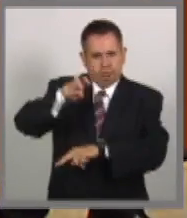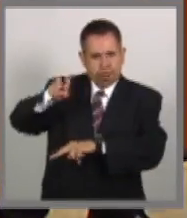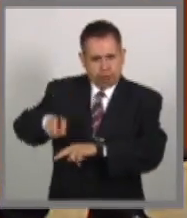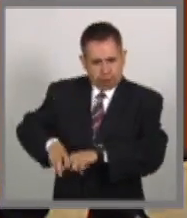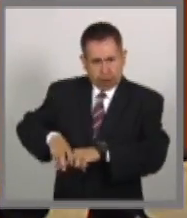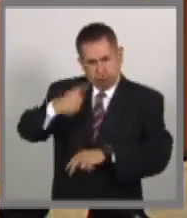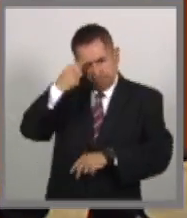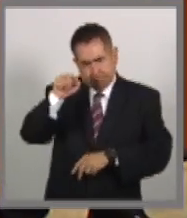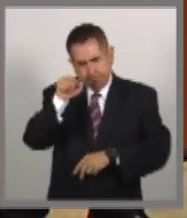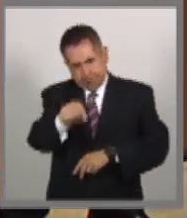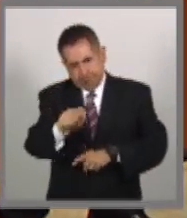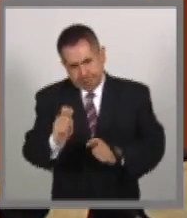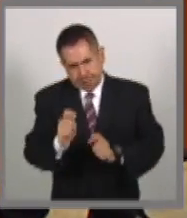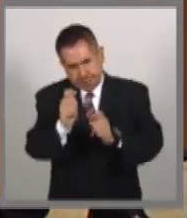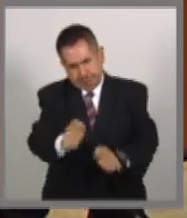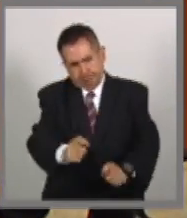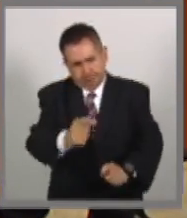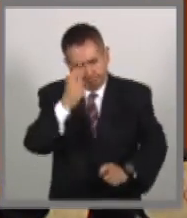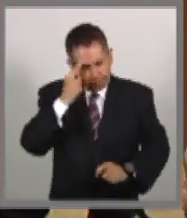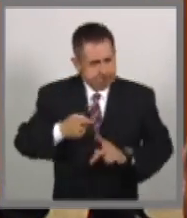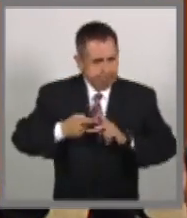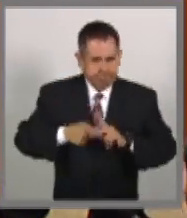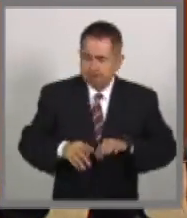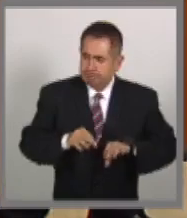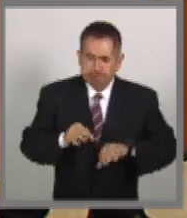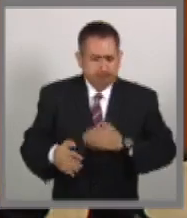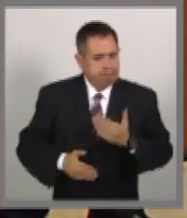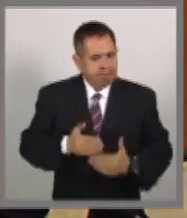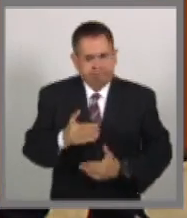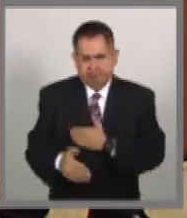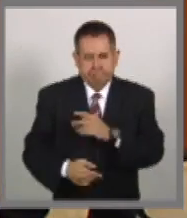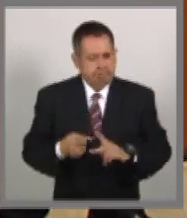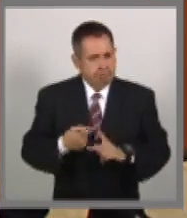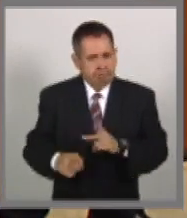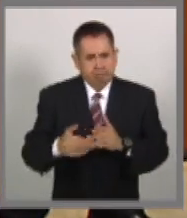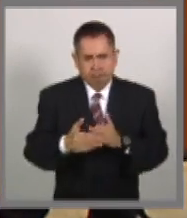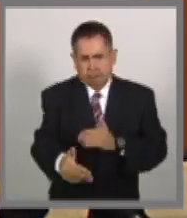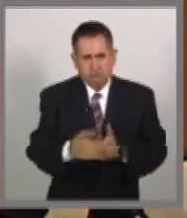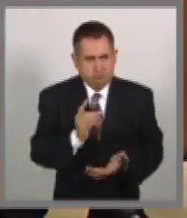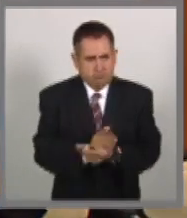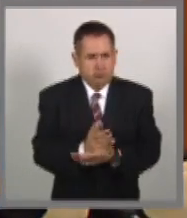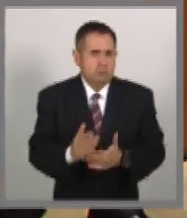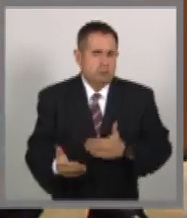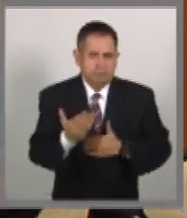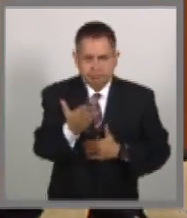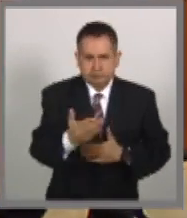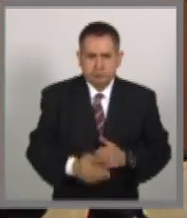que le ha sido asignado a fin de que se incorpore inmediatamente a nuestros trabajos. Bienvenido.